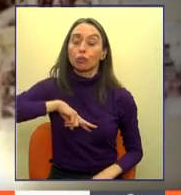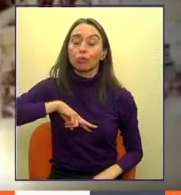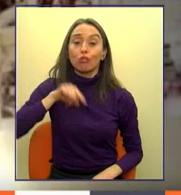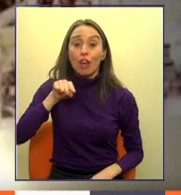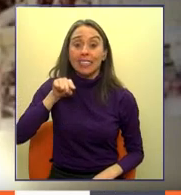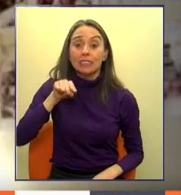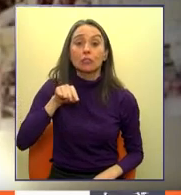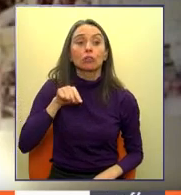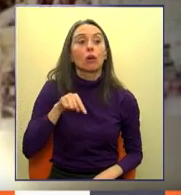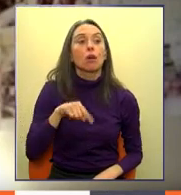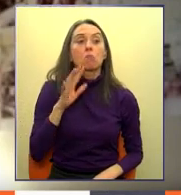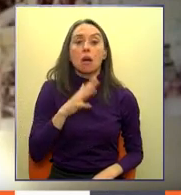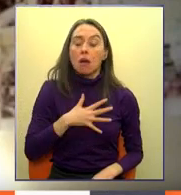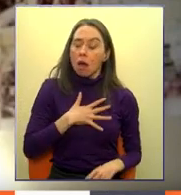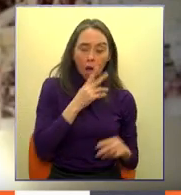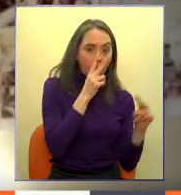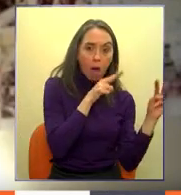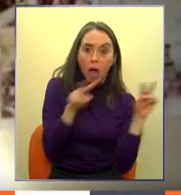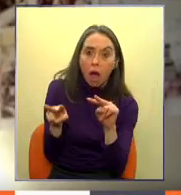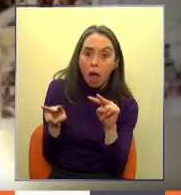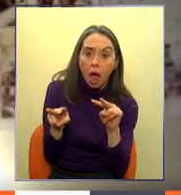fue definitivamente una de las cosas que más nos llamó la atención,